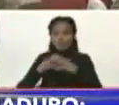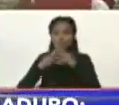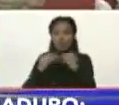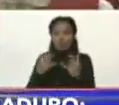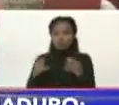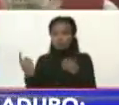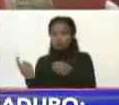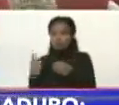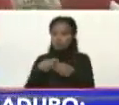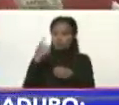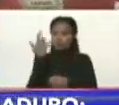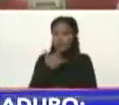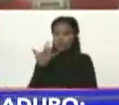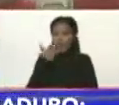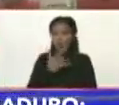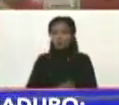todo.